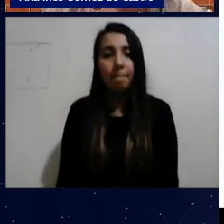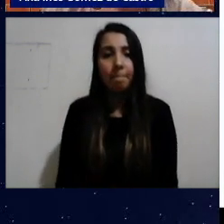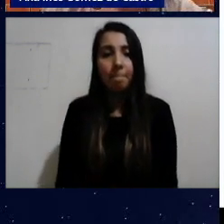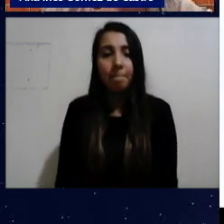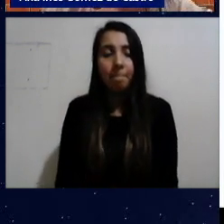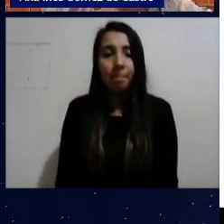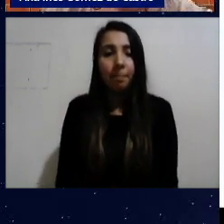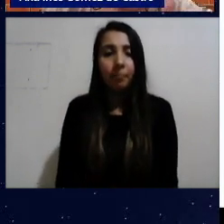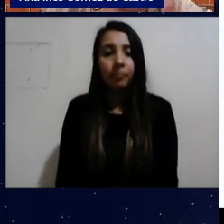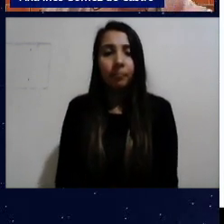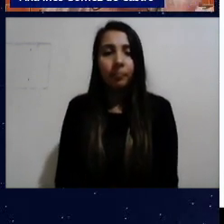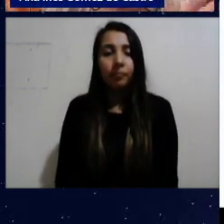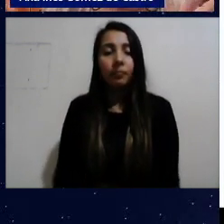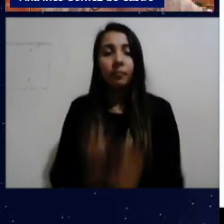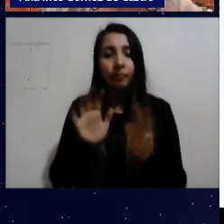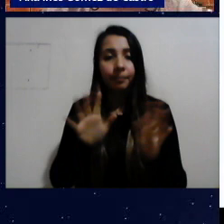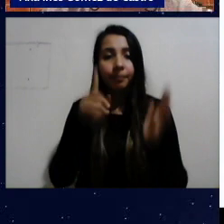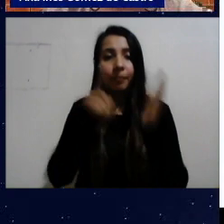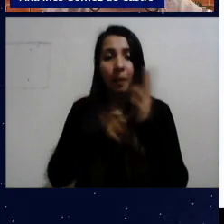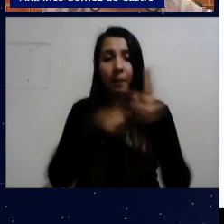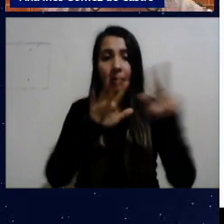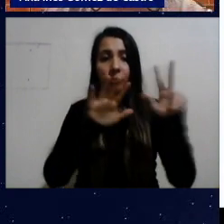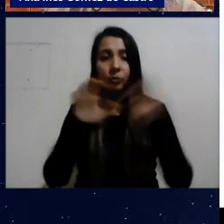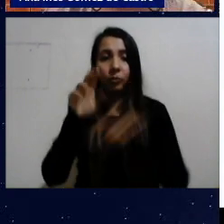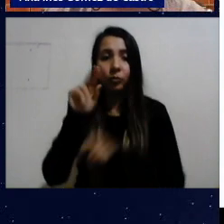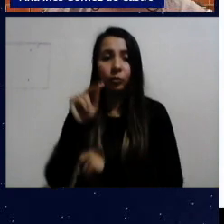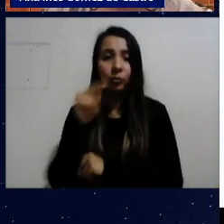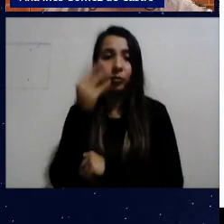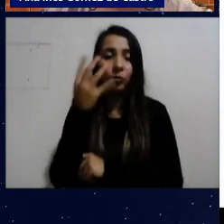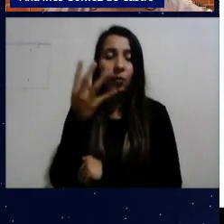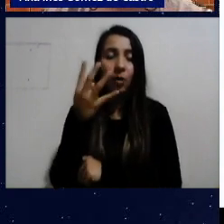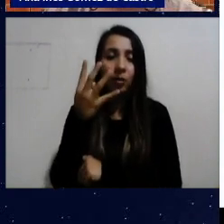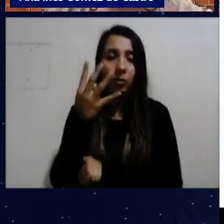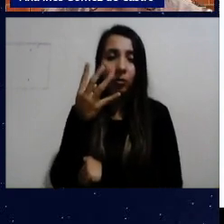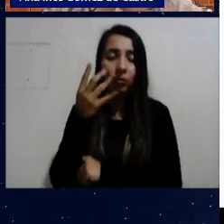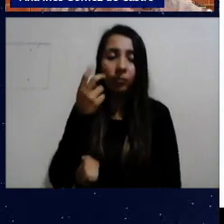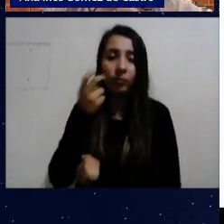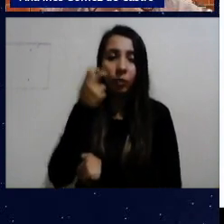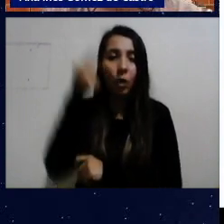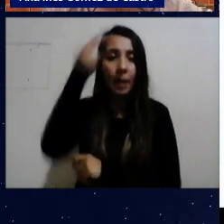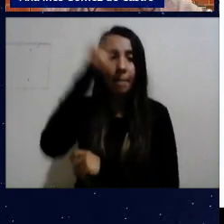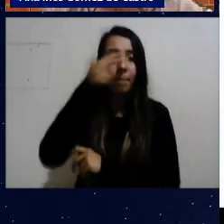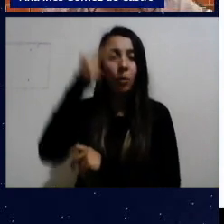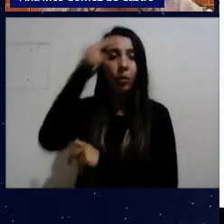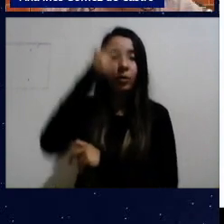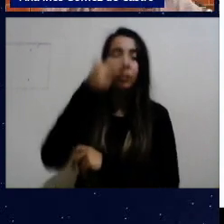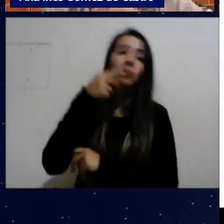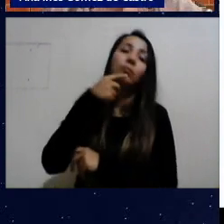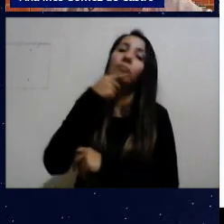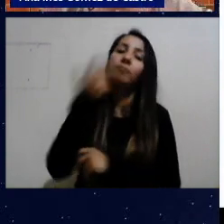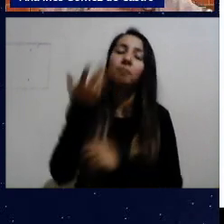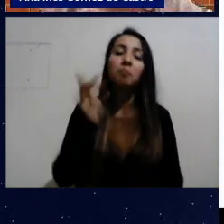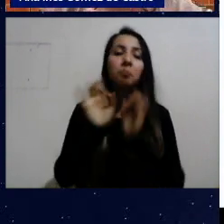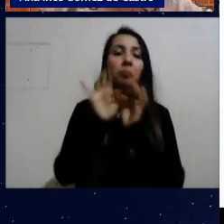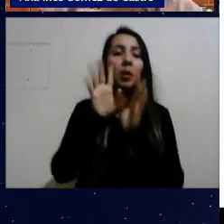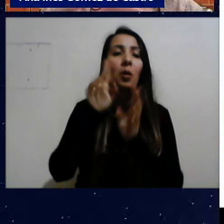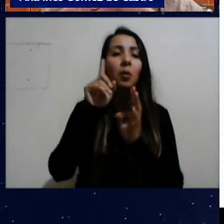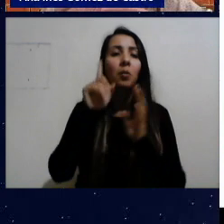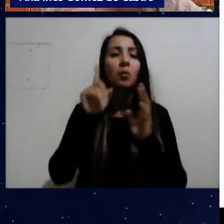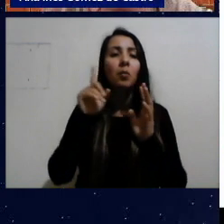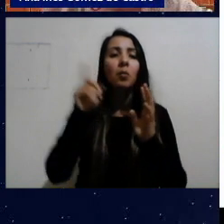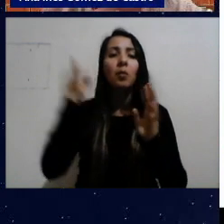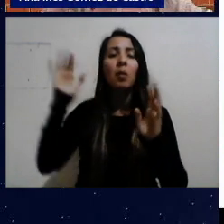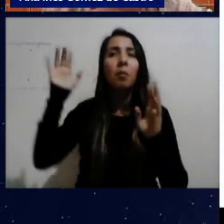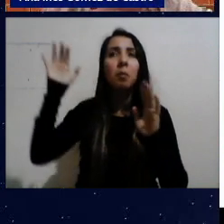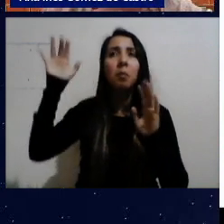Y bueno, pues en 1884 Helmholtz ya hipotetizaba que algún protoplasma alcanzó la Tierra